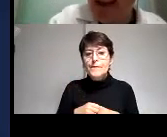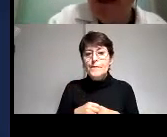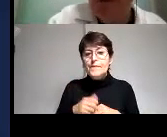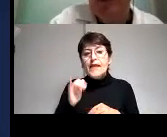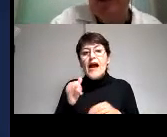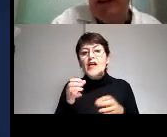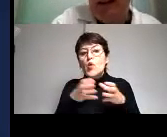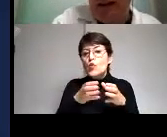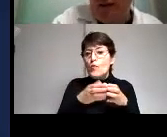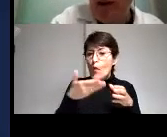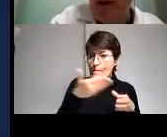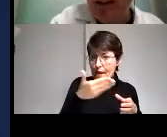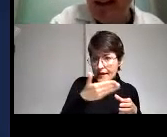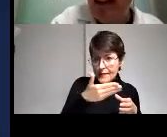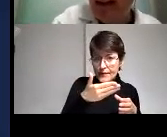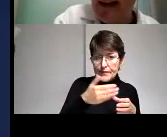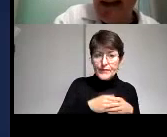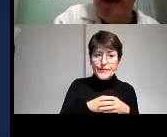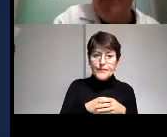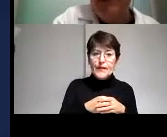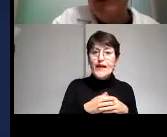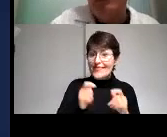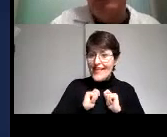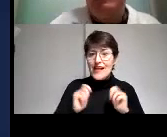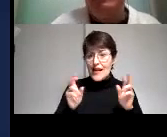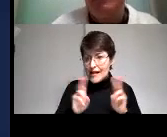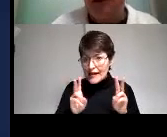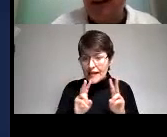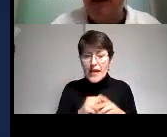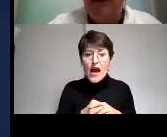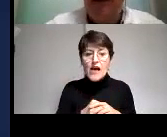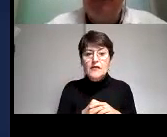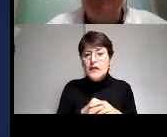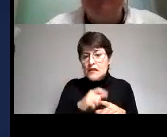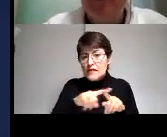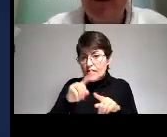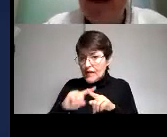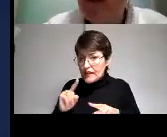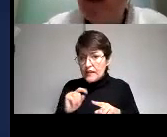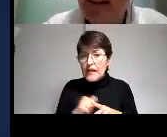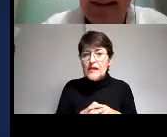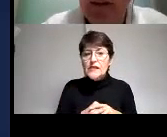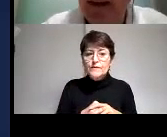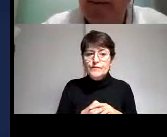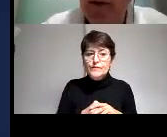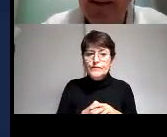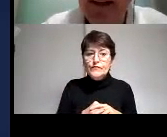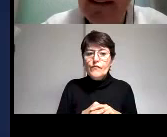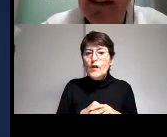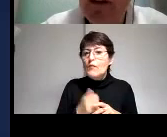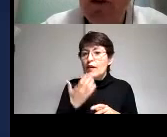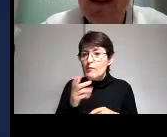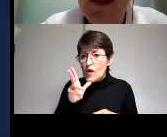grupo B, que son las que nos ayudan a obtener energía a partir de las fuentes esenciales, de hidratos de carbono,